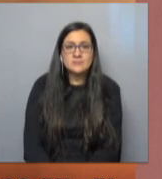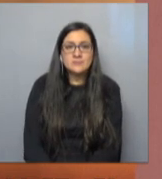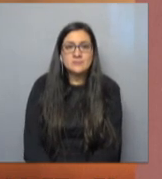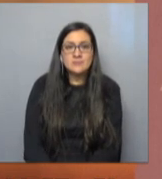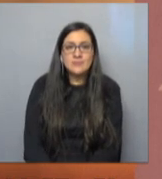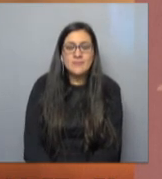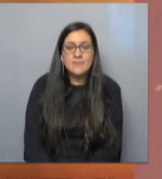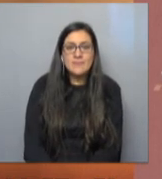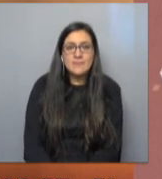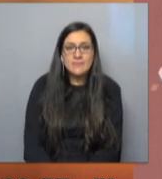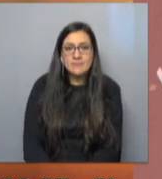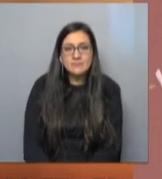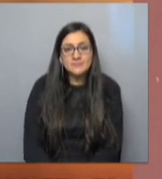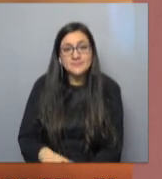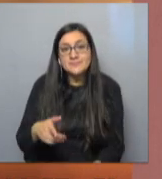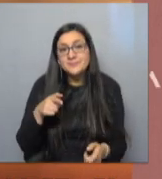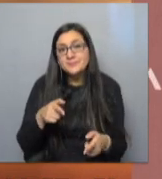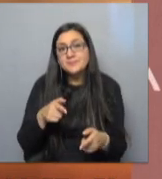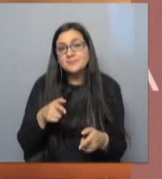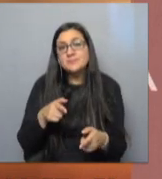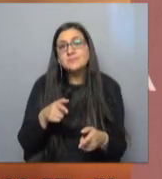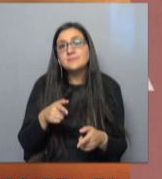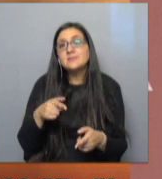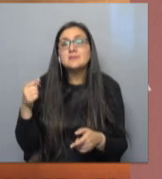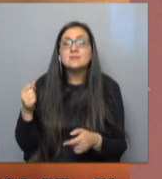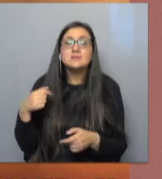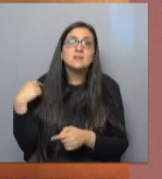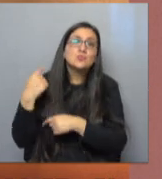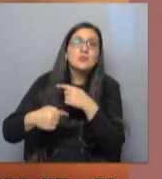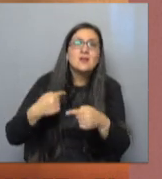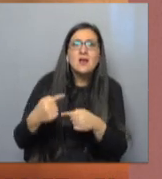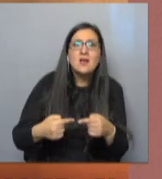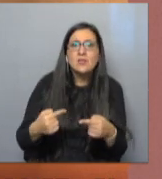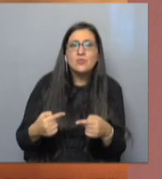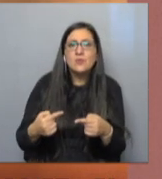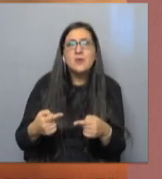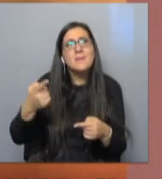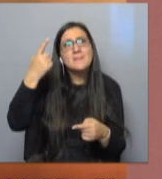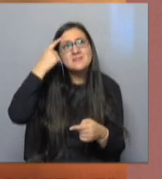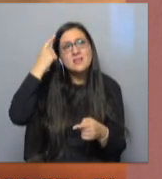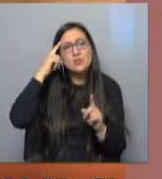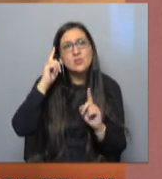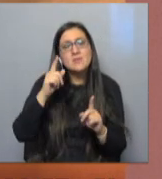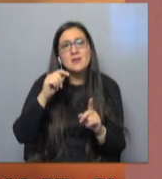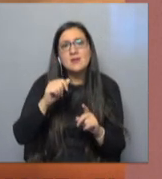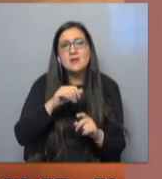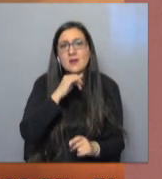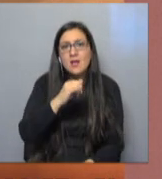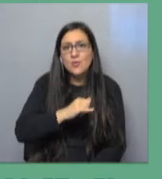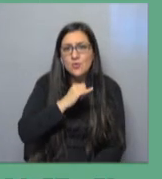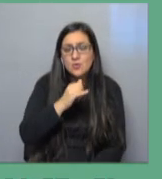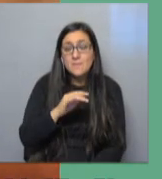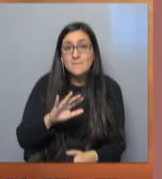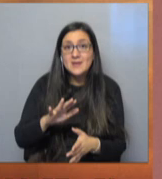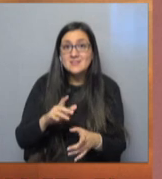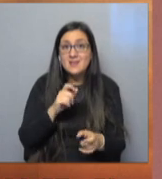qué queda de decir que queda de su legado pero sobre todo también pensando en esas crónicas que parece que hoy la entrevista